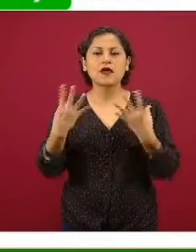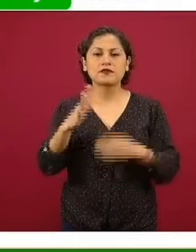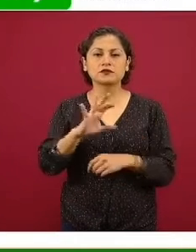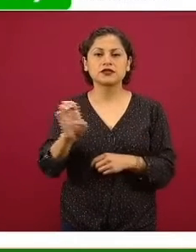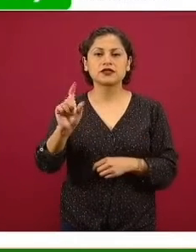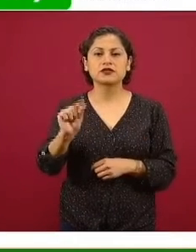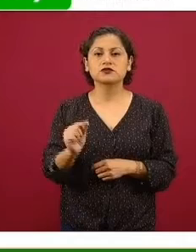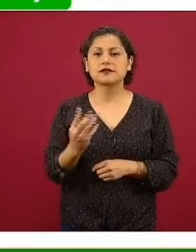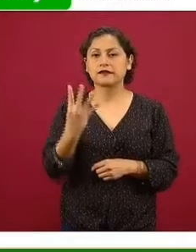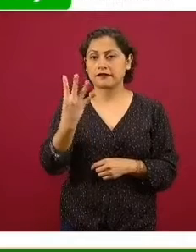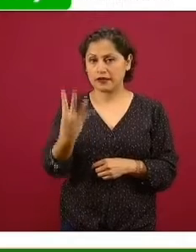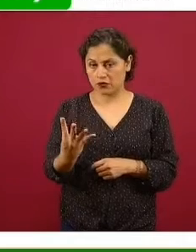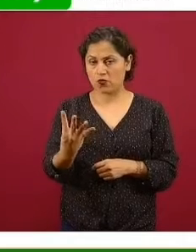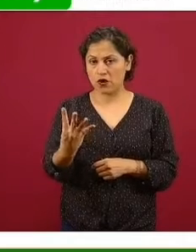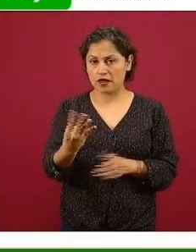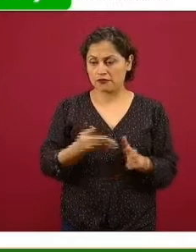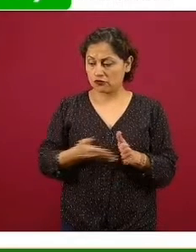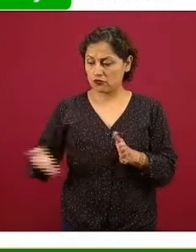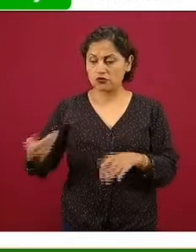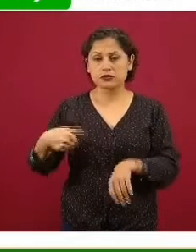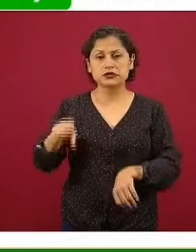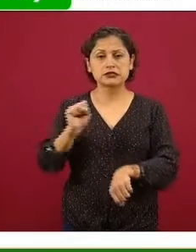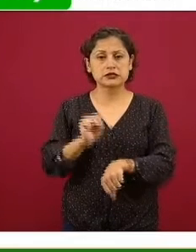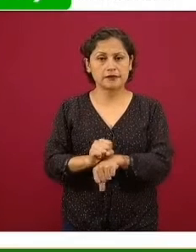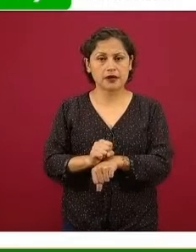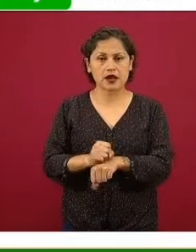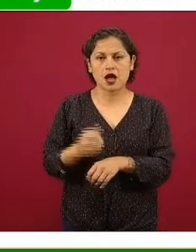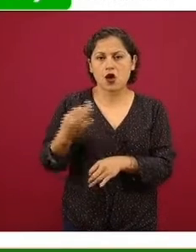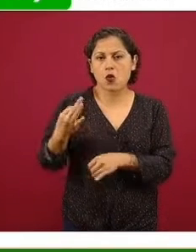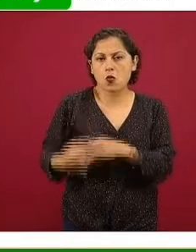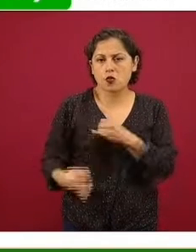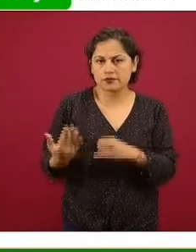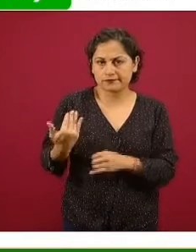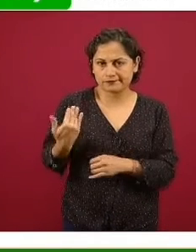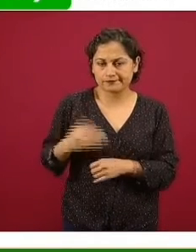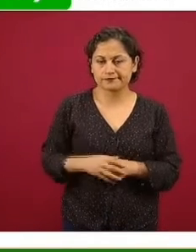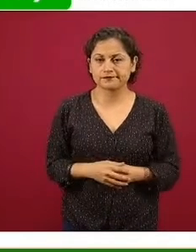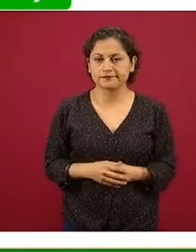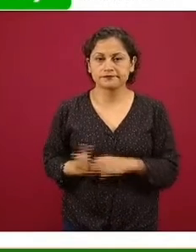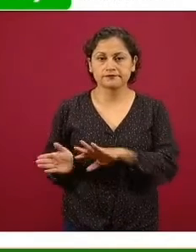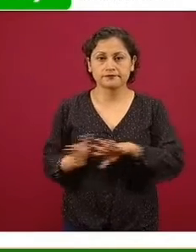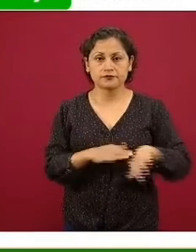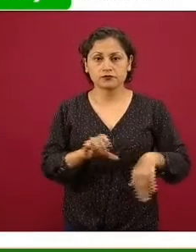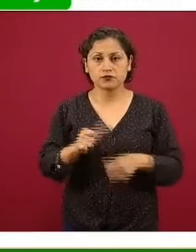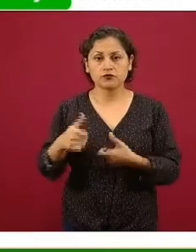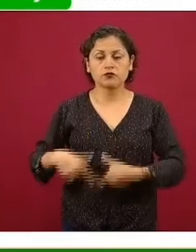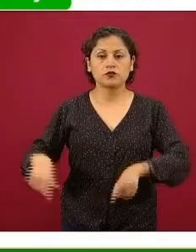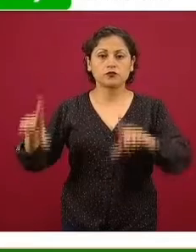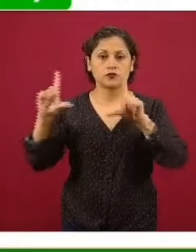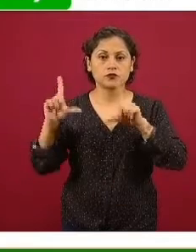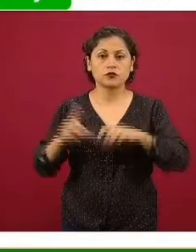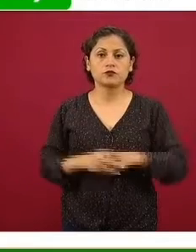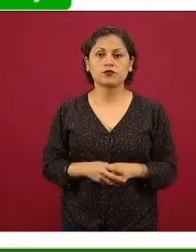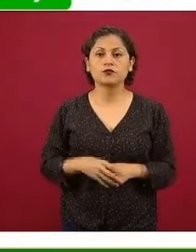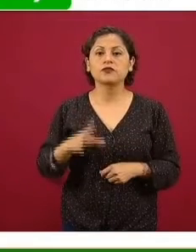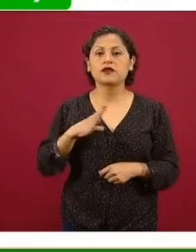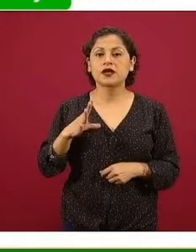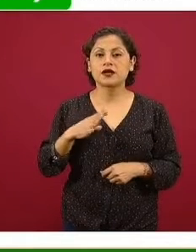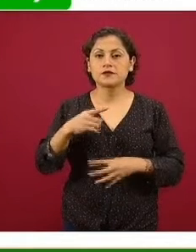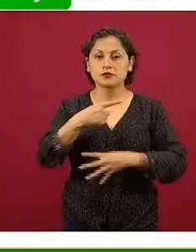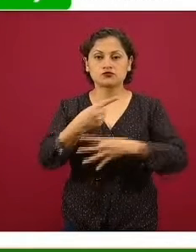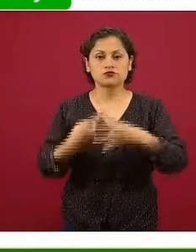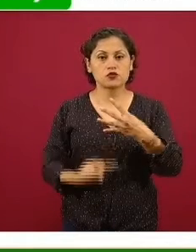574 en la semana, a las últimas semanas acumuladas. Veamos la siguiente diapositiva donde seleccionamos 4